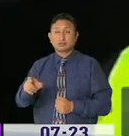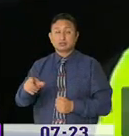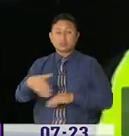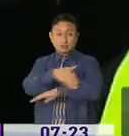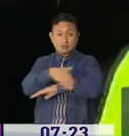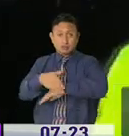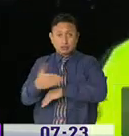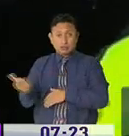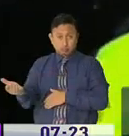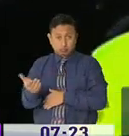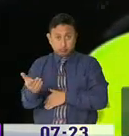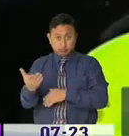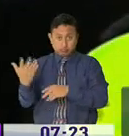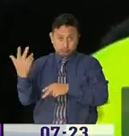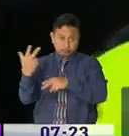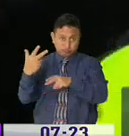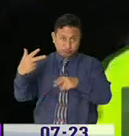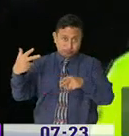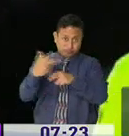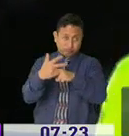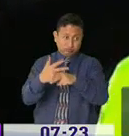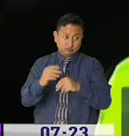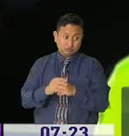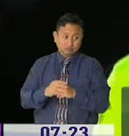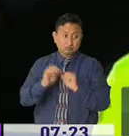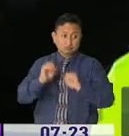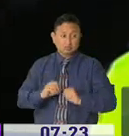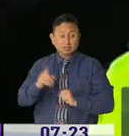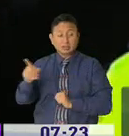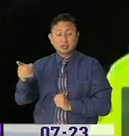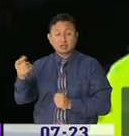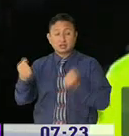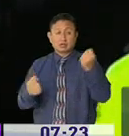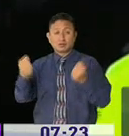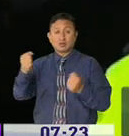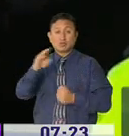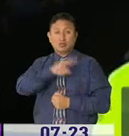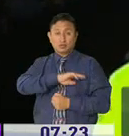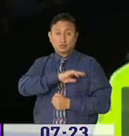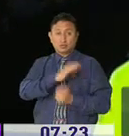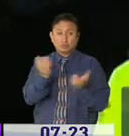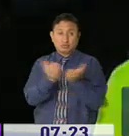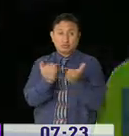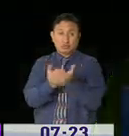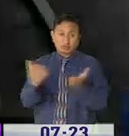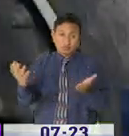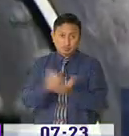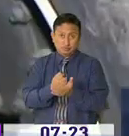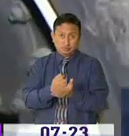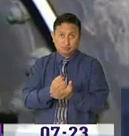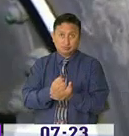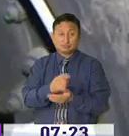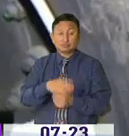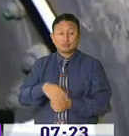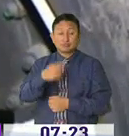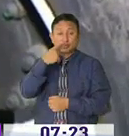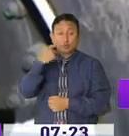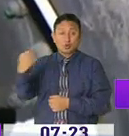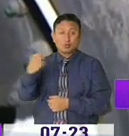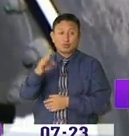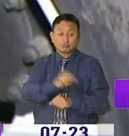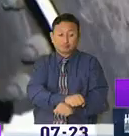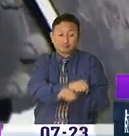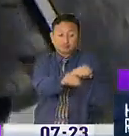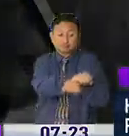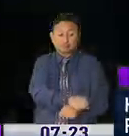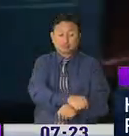Y asimismo está involucrado un camión del municipio, recolector de basura. El conductor del vehículo fue detenido y llevado hasta la